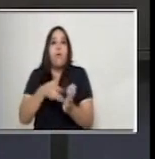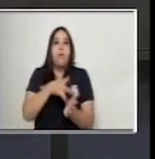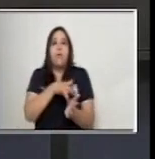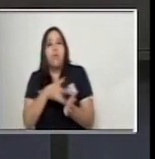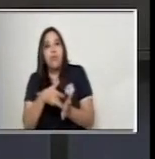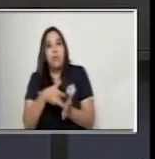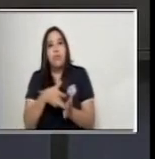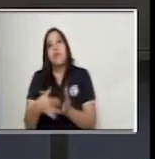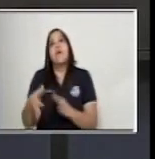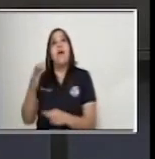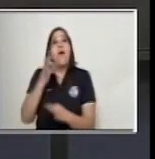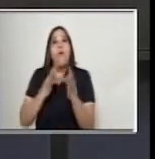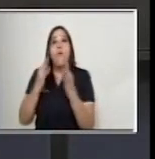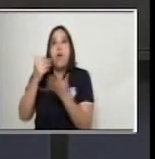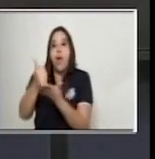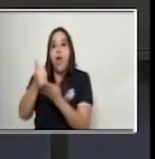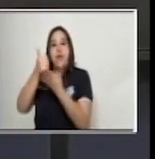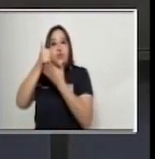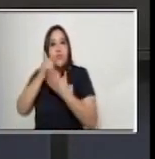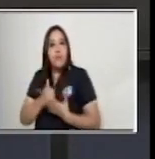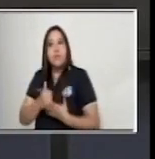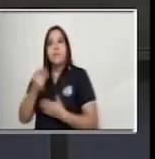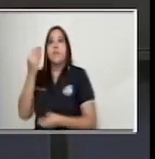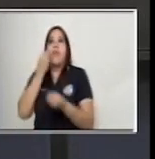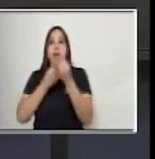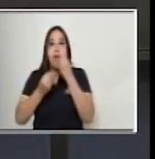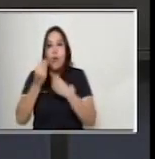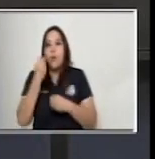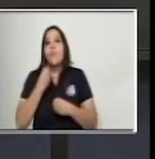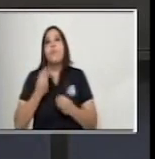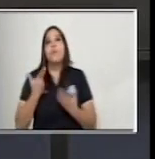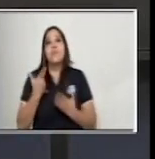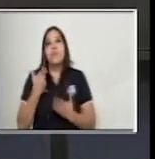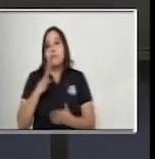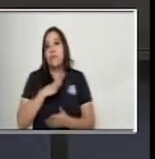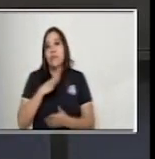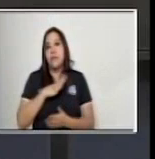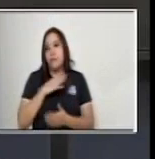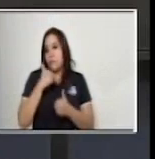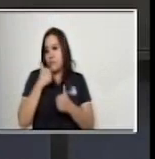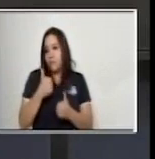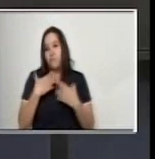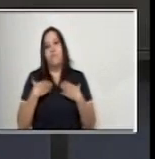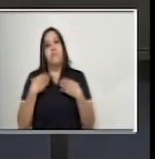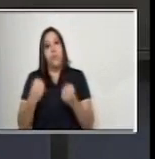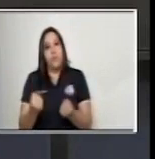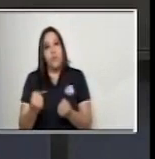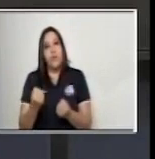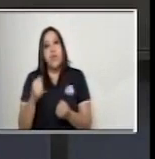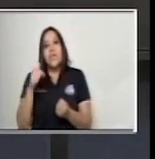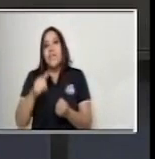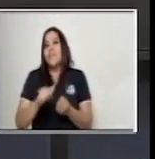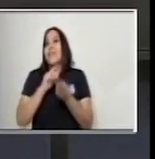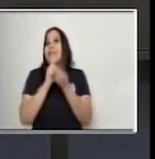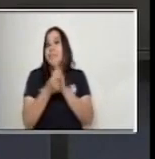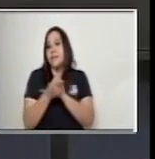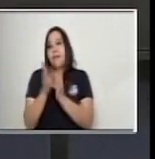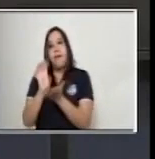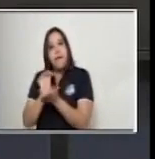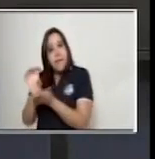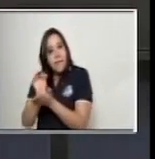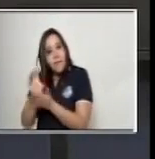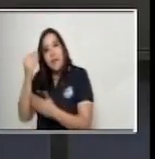a mantener una dieta balanceada y de una u otra manera poder evitar lo que son las